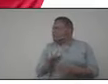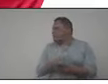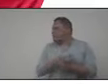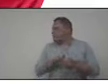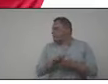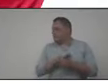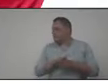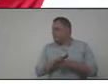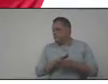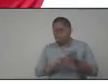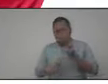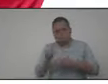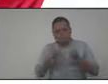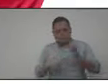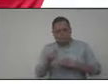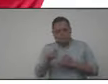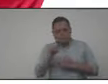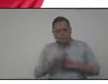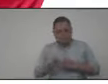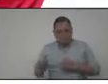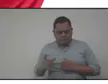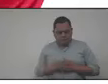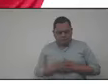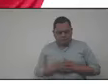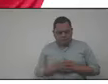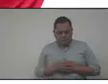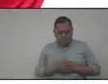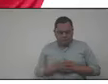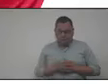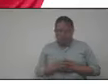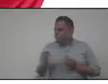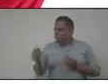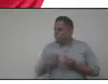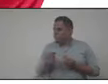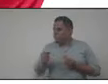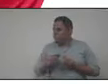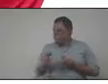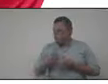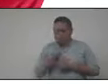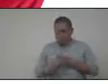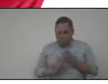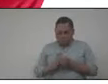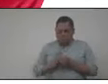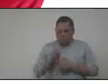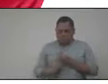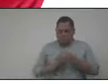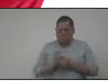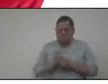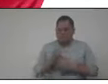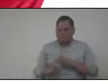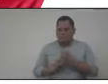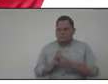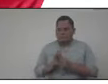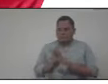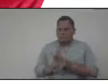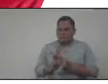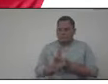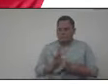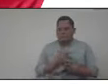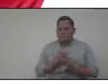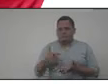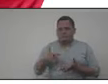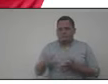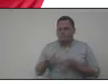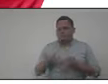de los casanareños, rediseñando año a año nuestro modelo de salud junto con una red